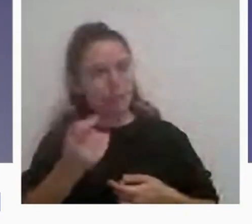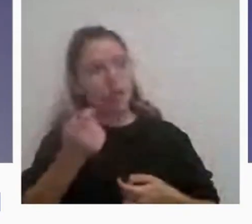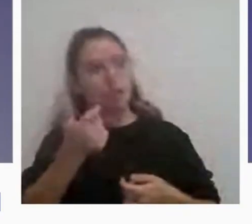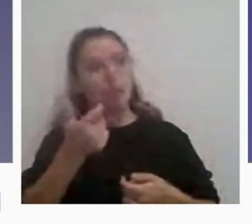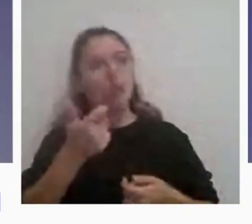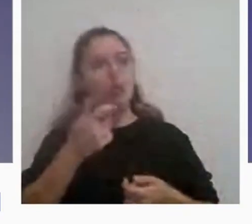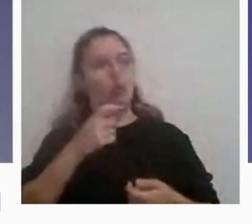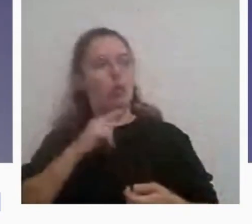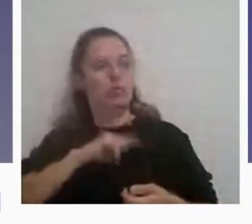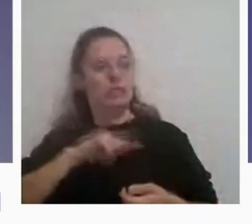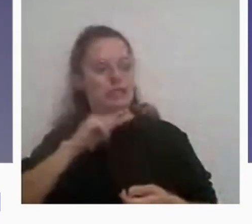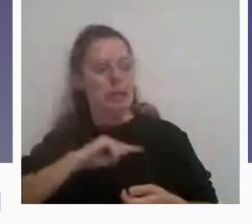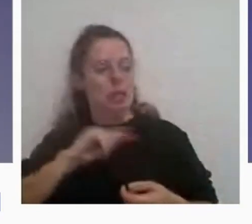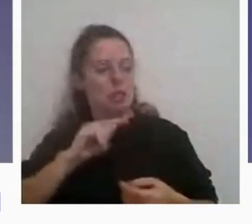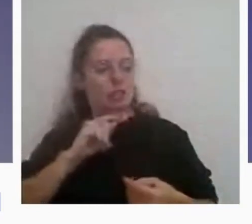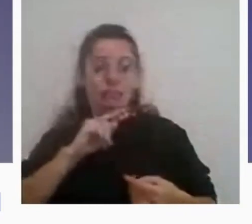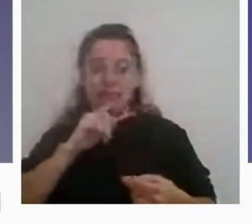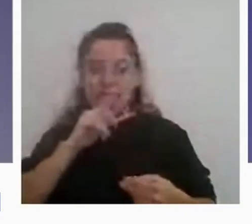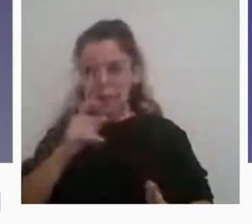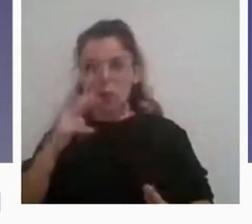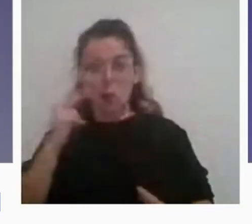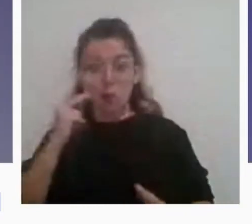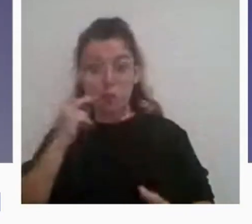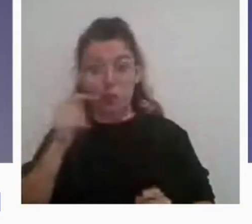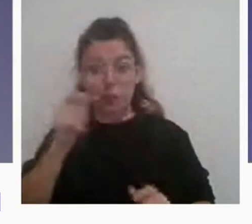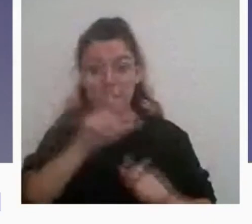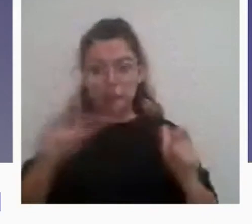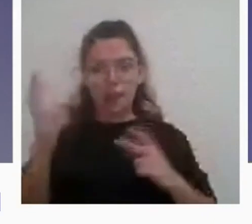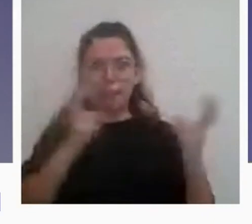hora de que la gente viniese, se involucrase en algo que